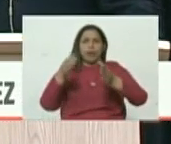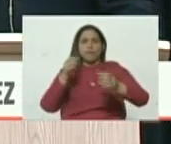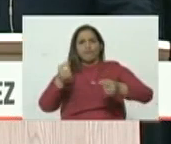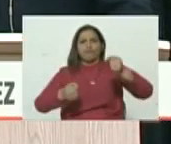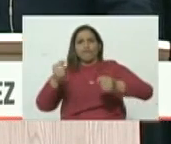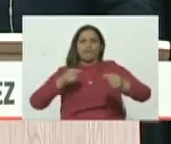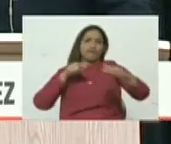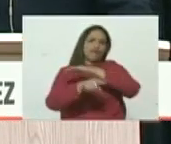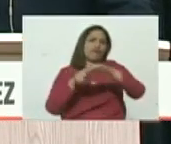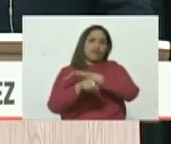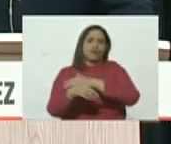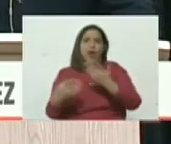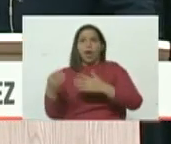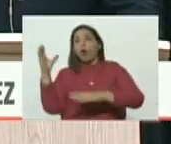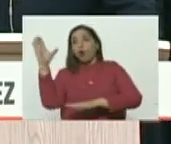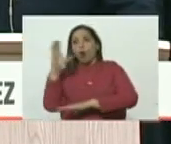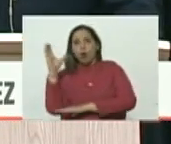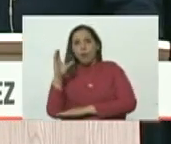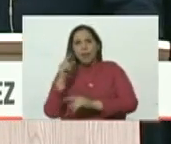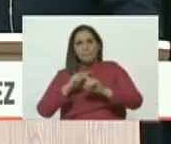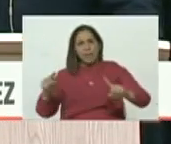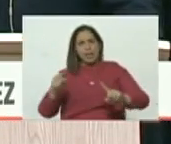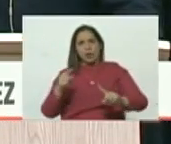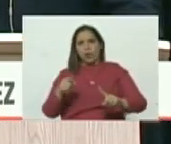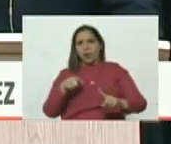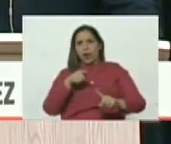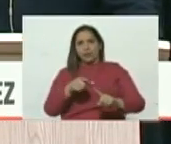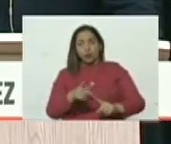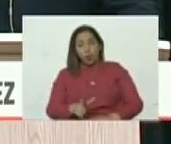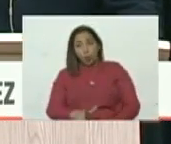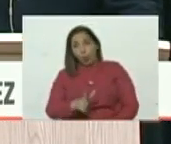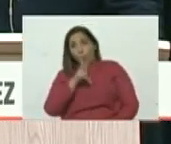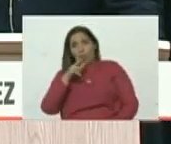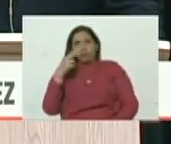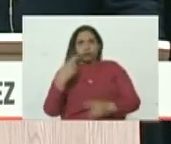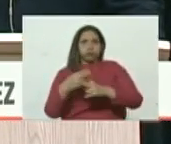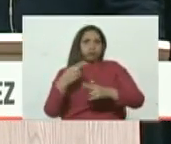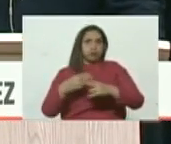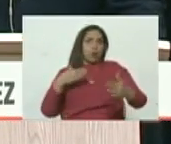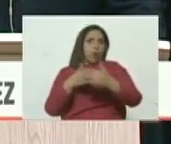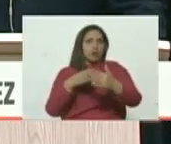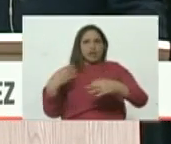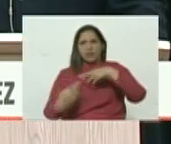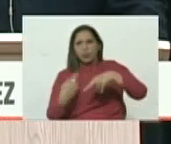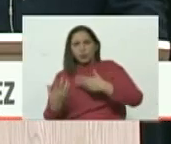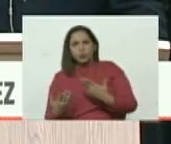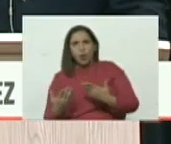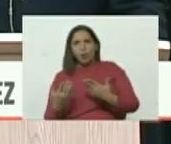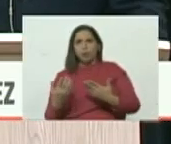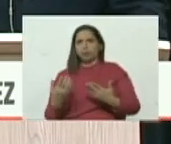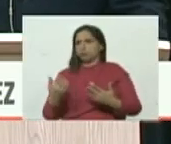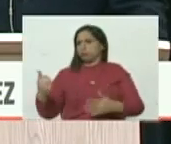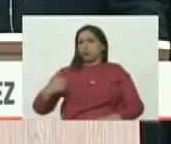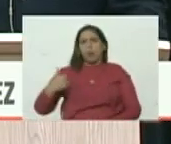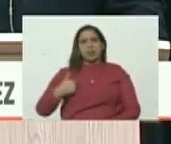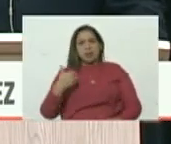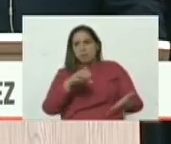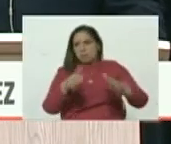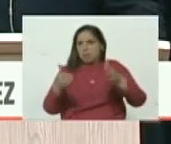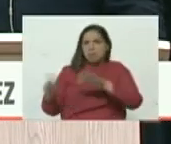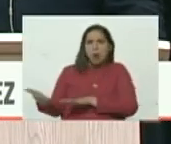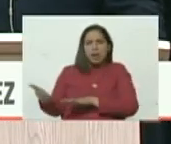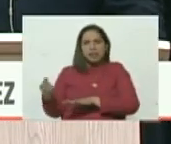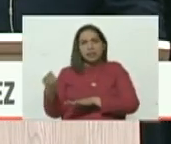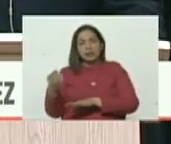Pero esta barbarie impuesta de que contra la Revolución Bolivariana, lo que sea, incluido el asesinato y el